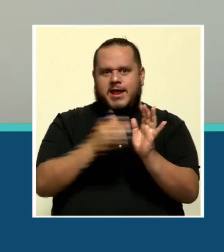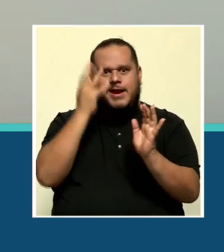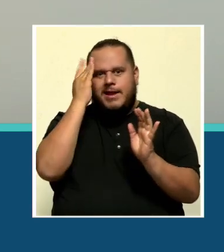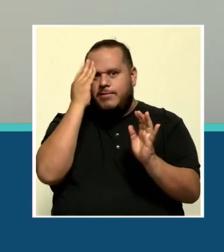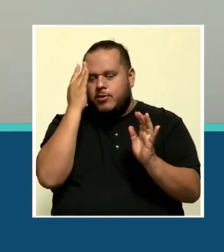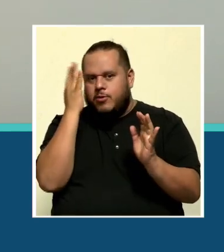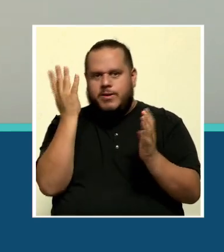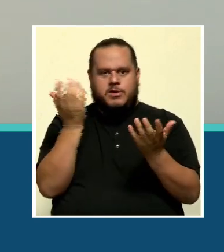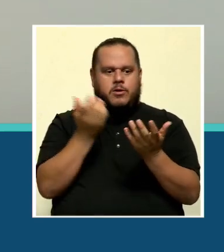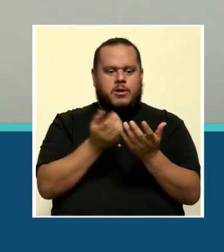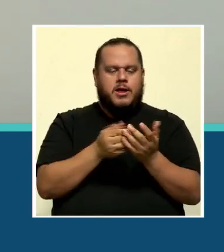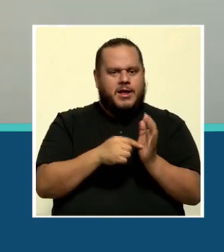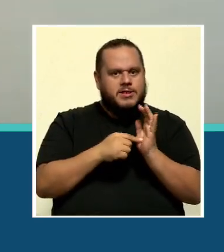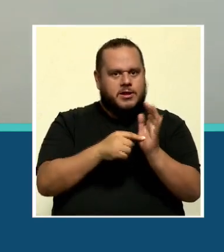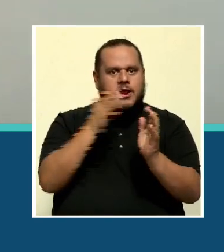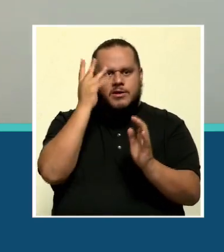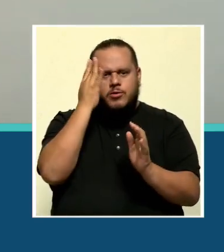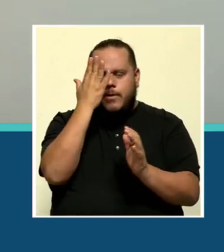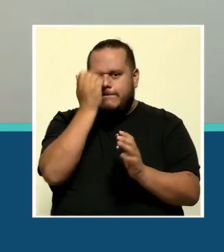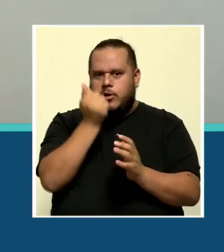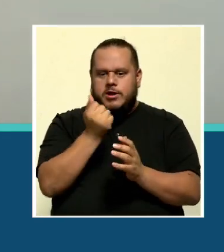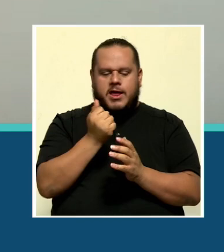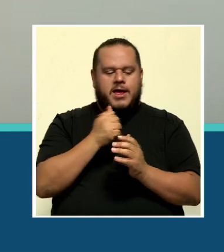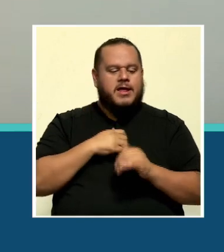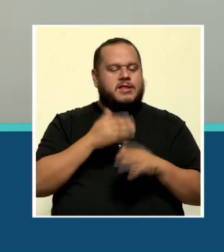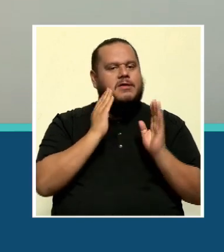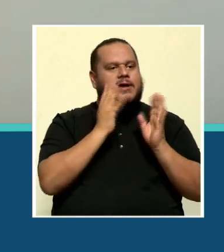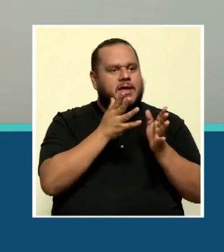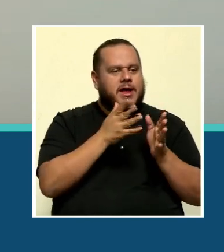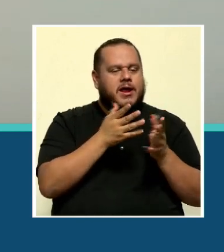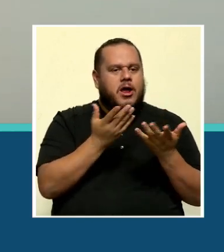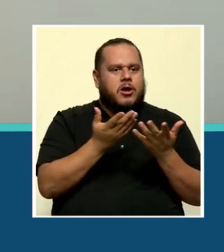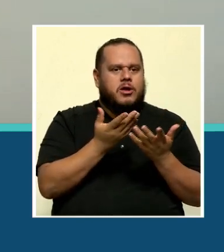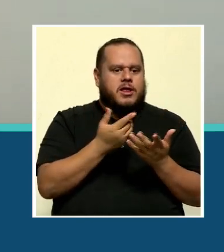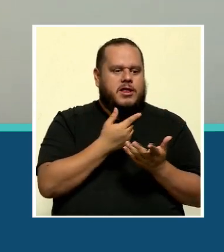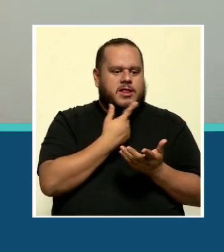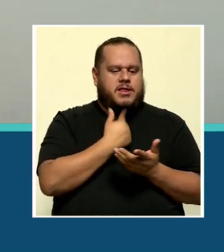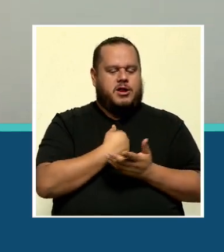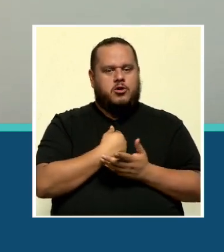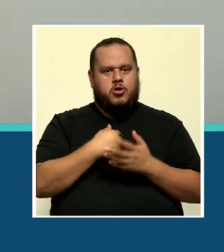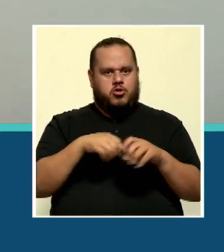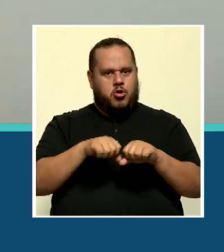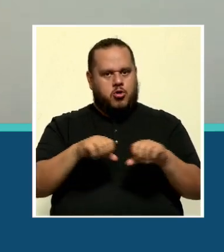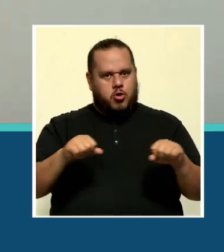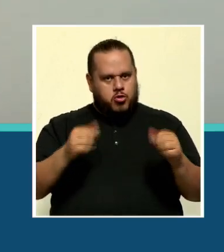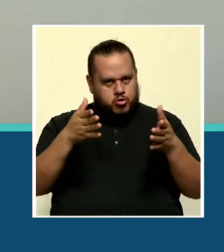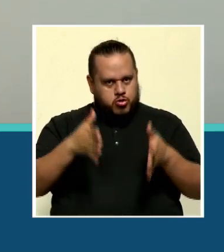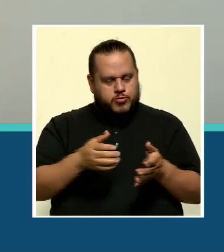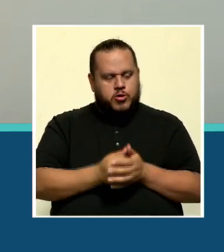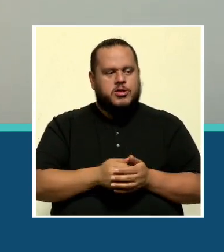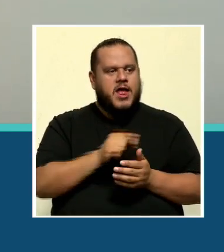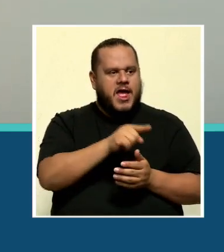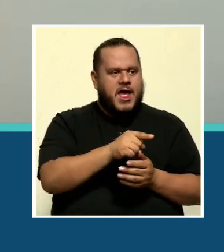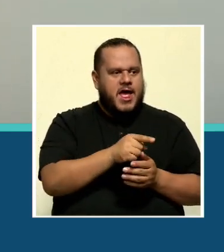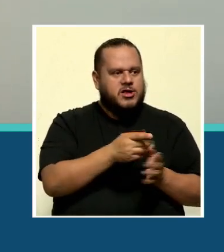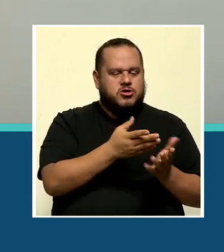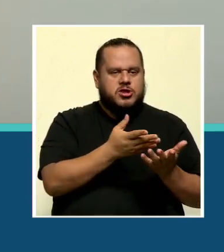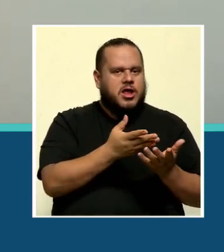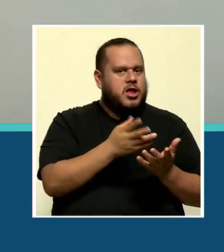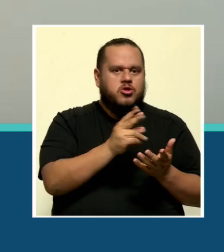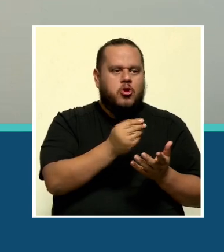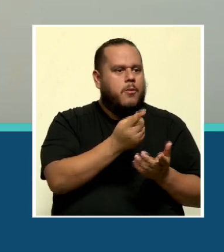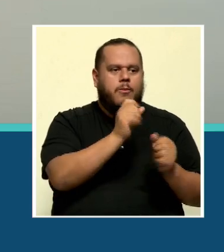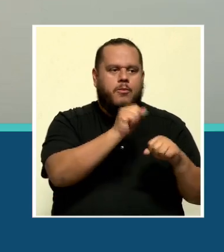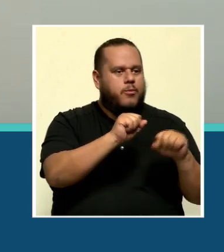desesperación porque se quedarán con las ganas de decirnos corruptos, se quedarán con las ganas de decirnos que nos robamos